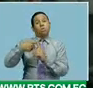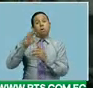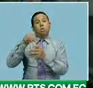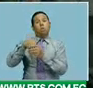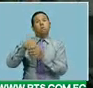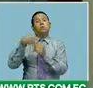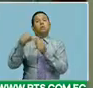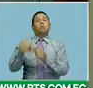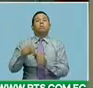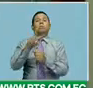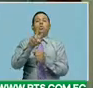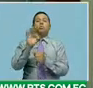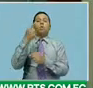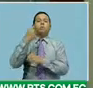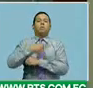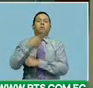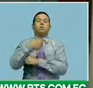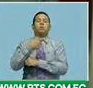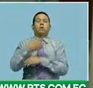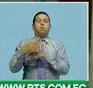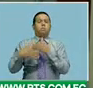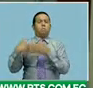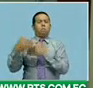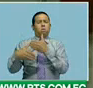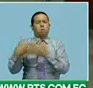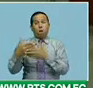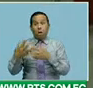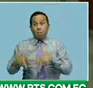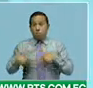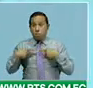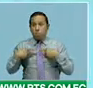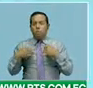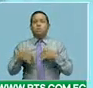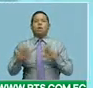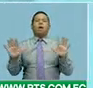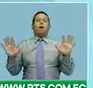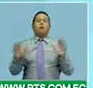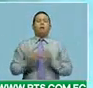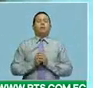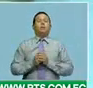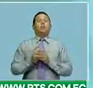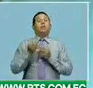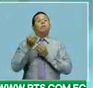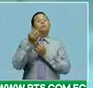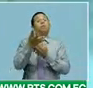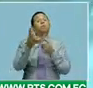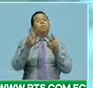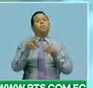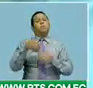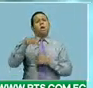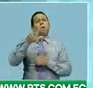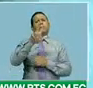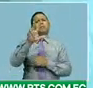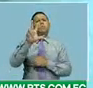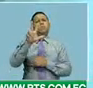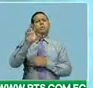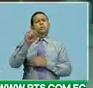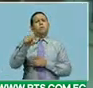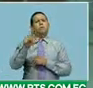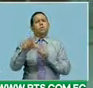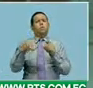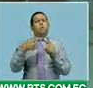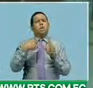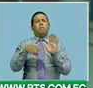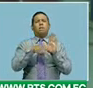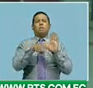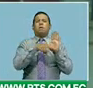desde la fecha de inicio de los síntomas y aún están vivos. También se informó que más de 330.000 casos fueron descartados y de